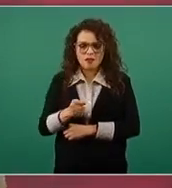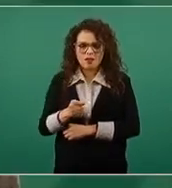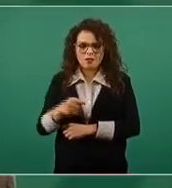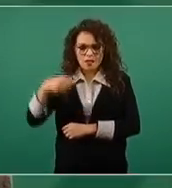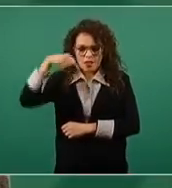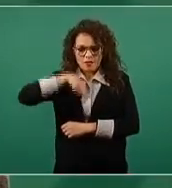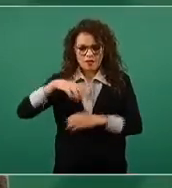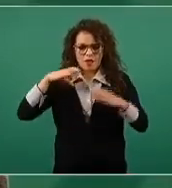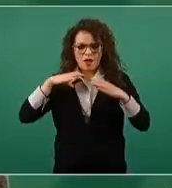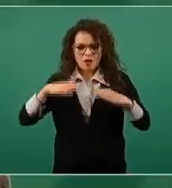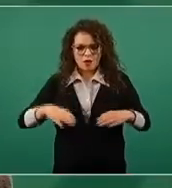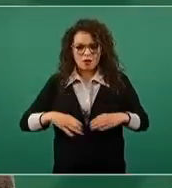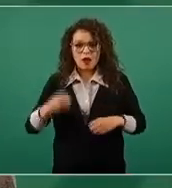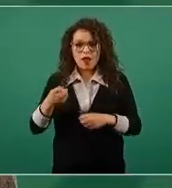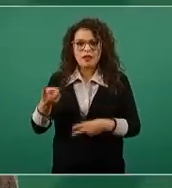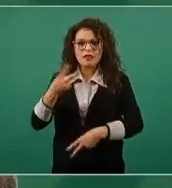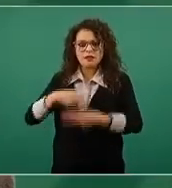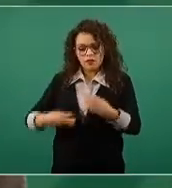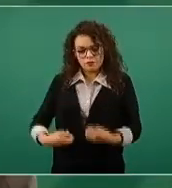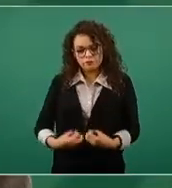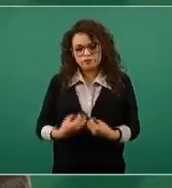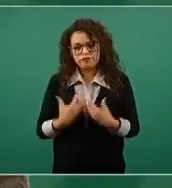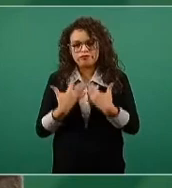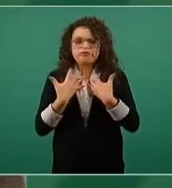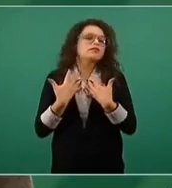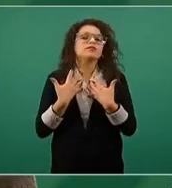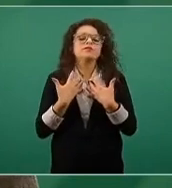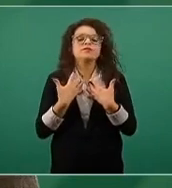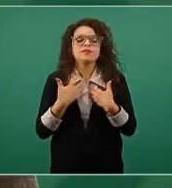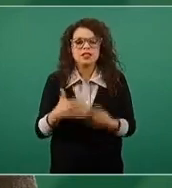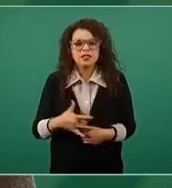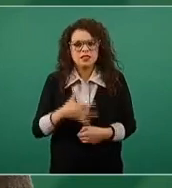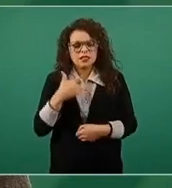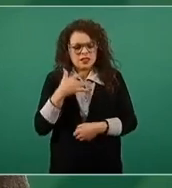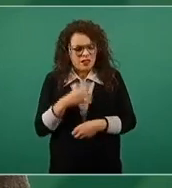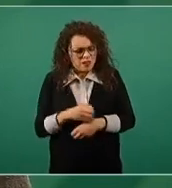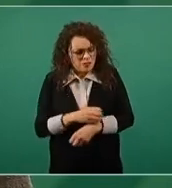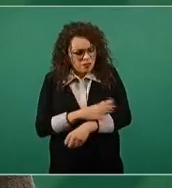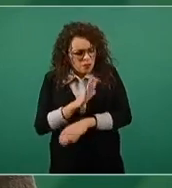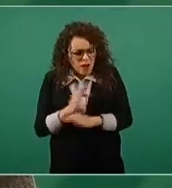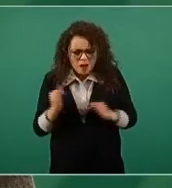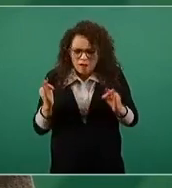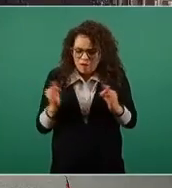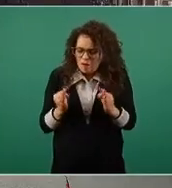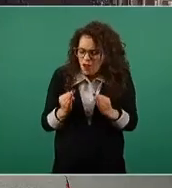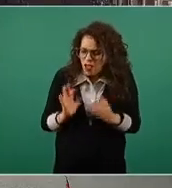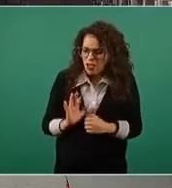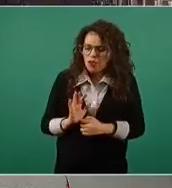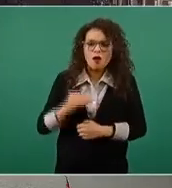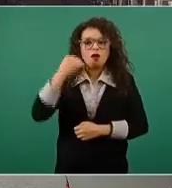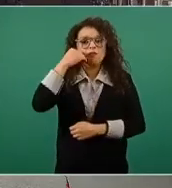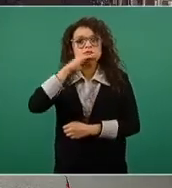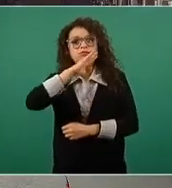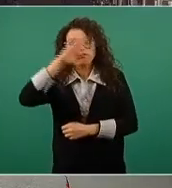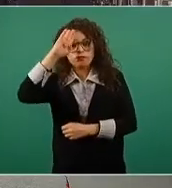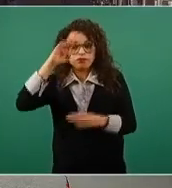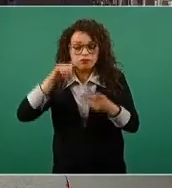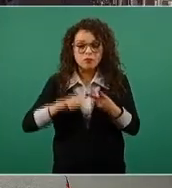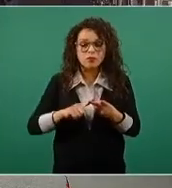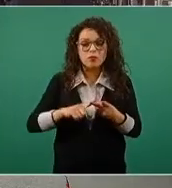síntomas: fiebre, escalofríos, dolor,